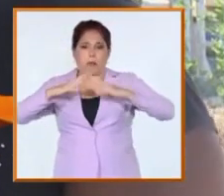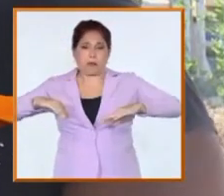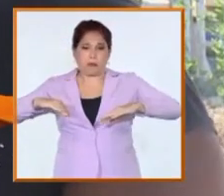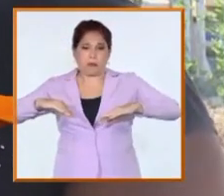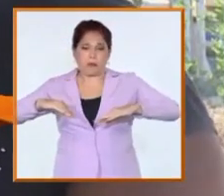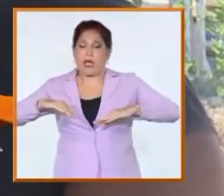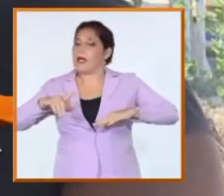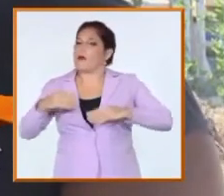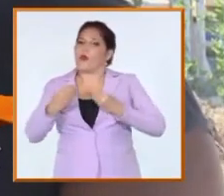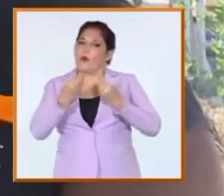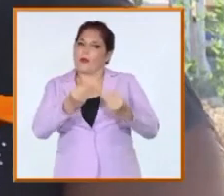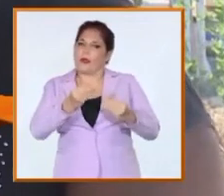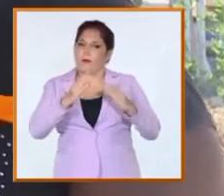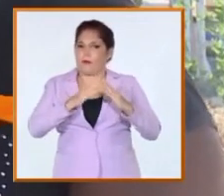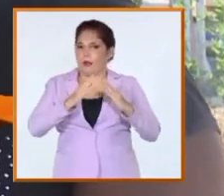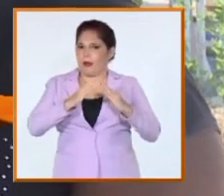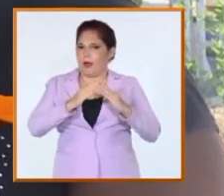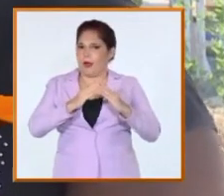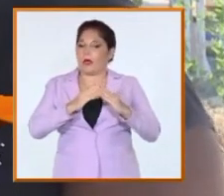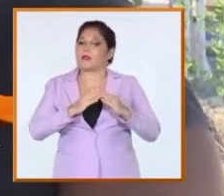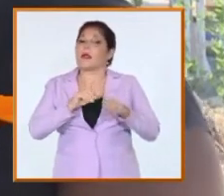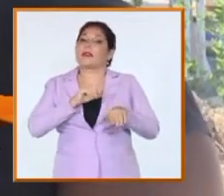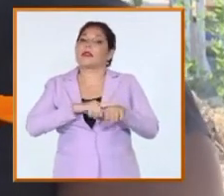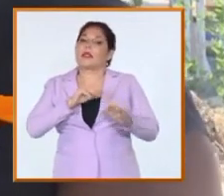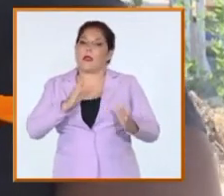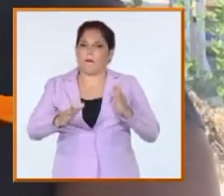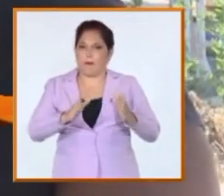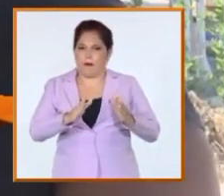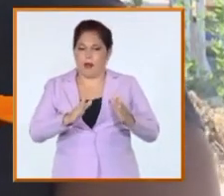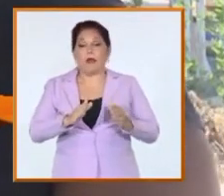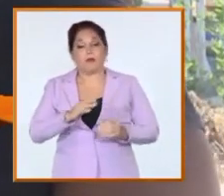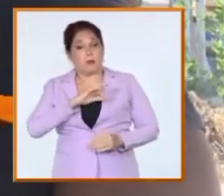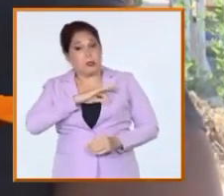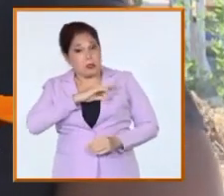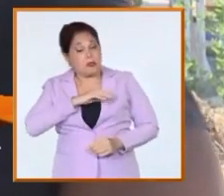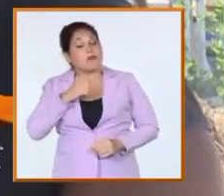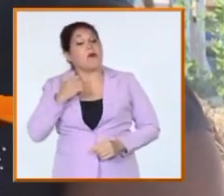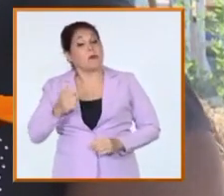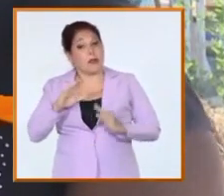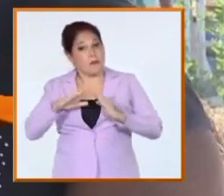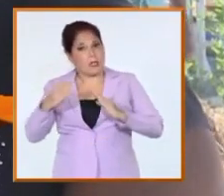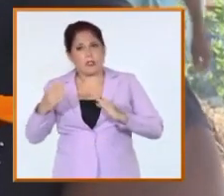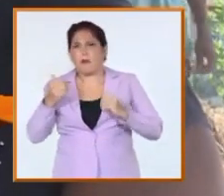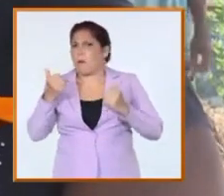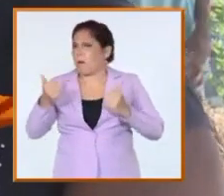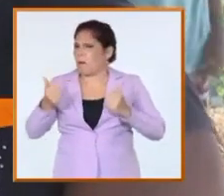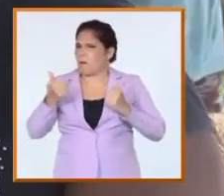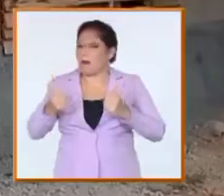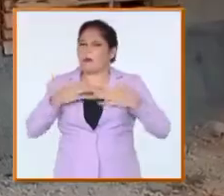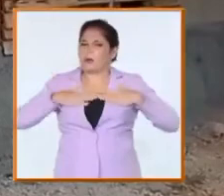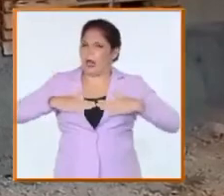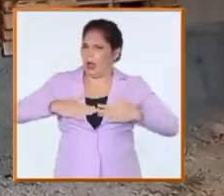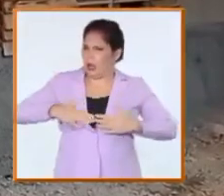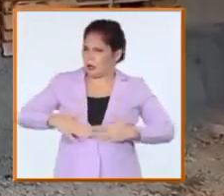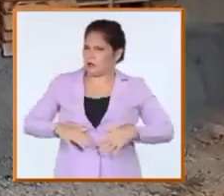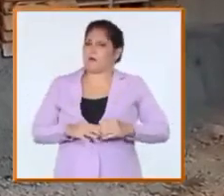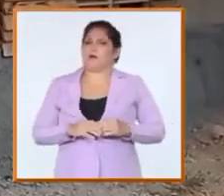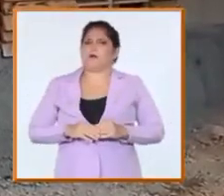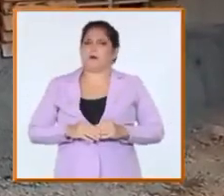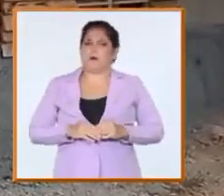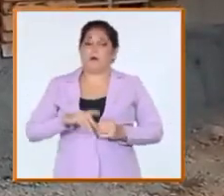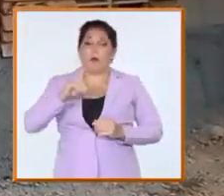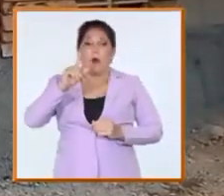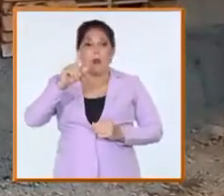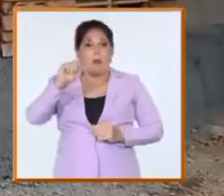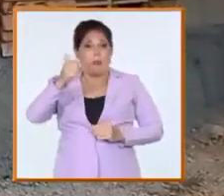aquí nos dieron esta vivienda donde me siento muy bien Me complacida con los vecinos cuando tocaron hay mucha tranquilidad en tanto